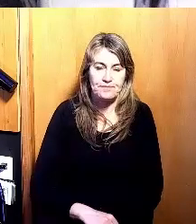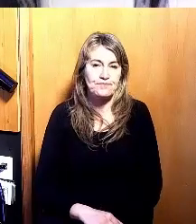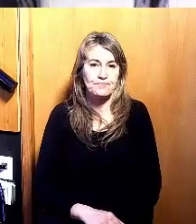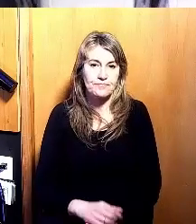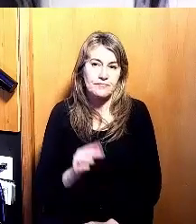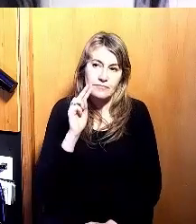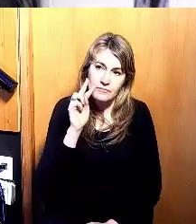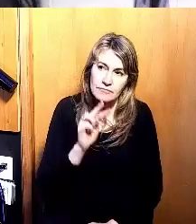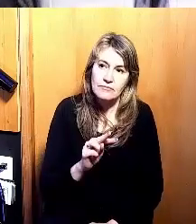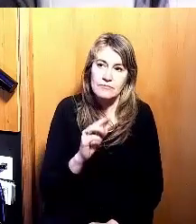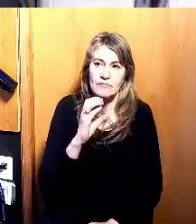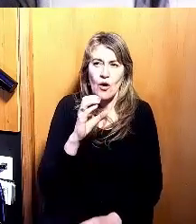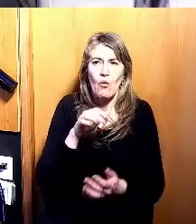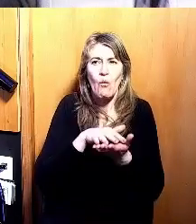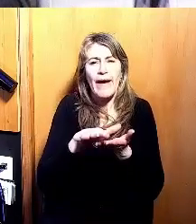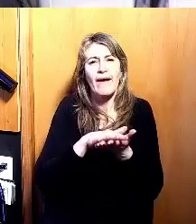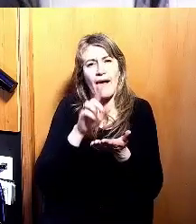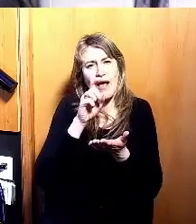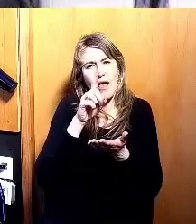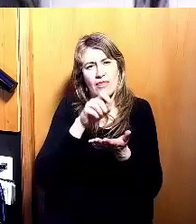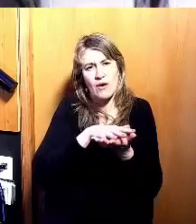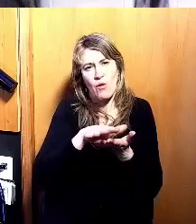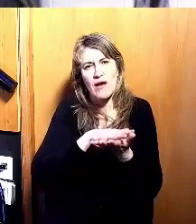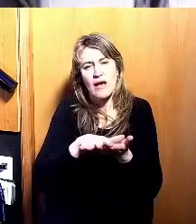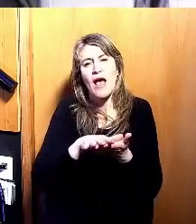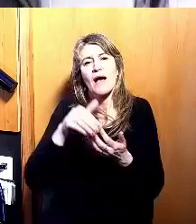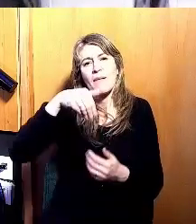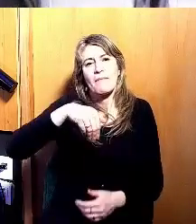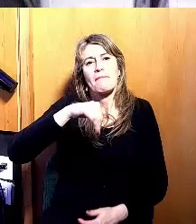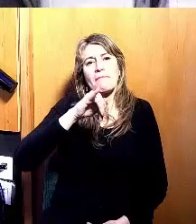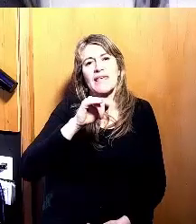esa cuenca, que creo que es la del Miguelete,